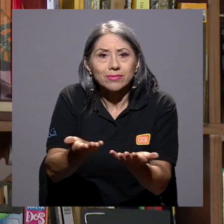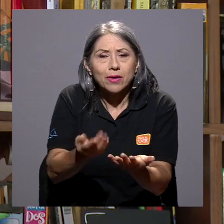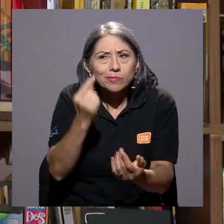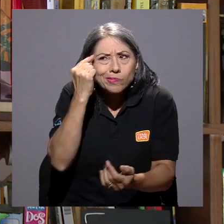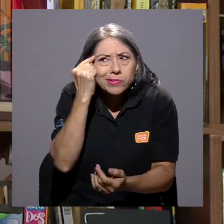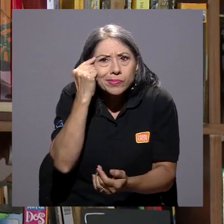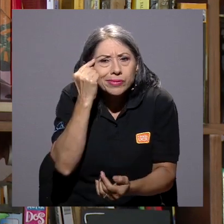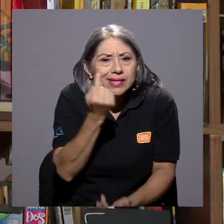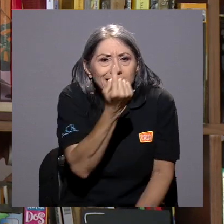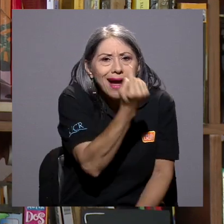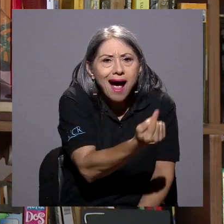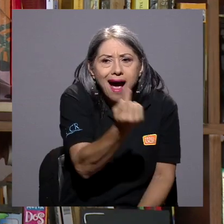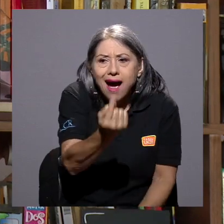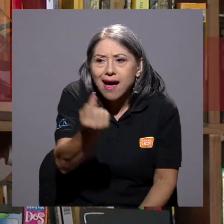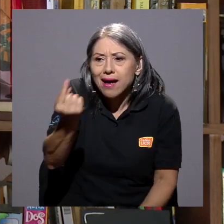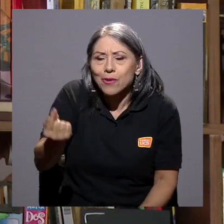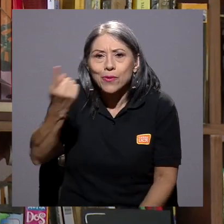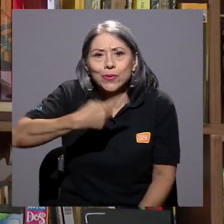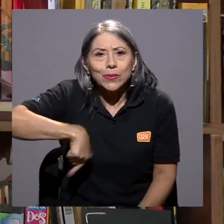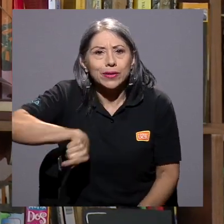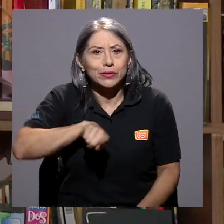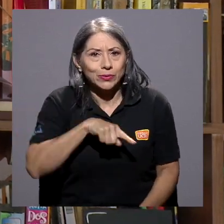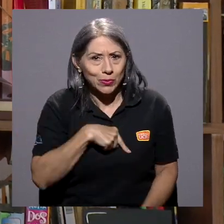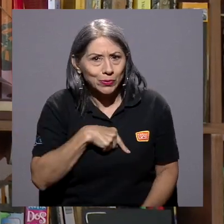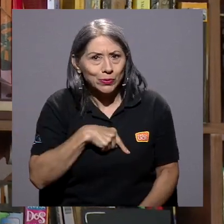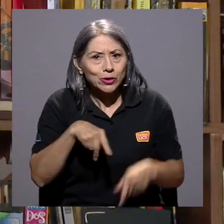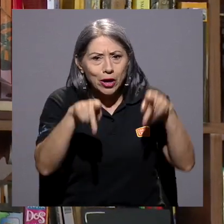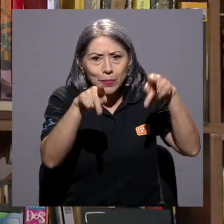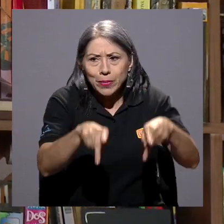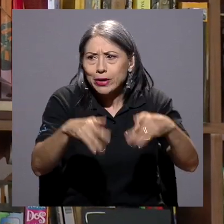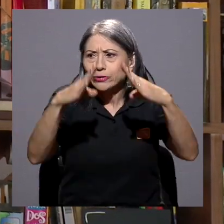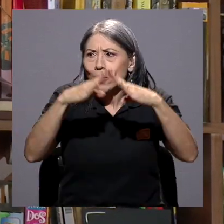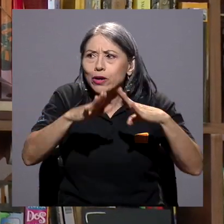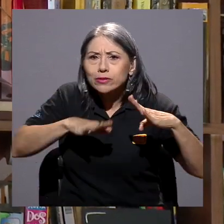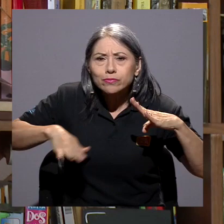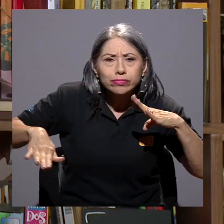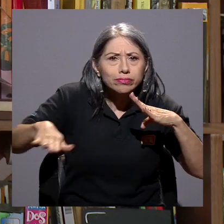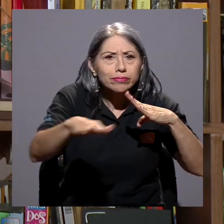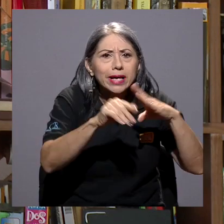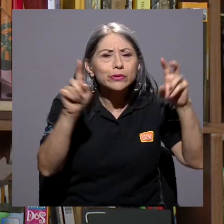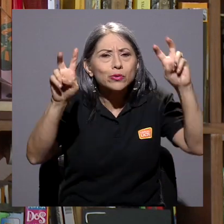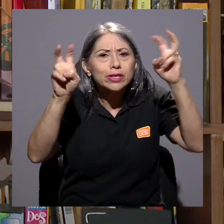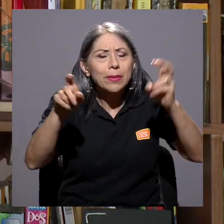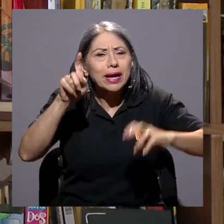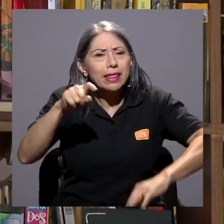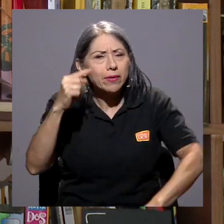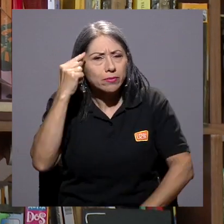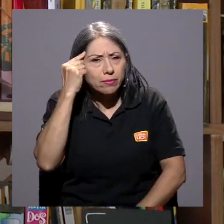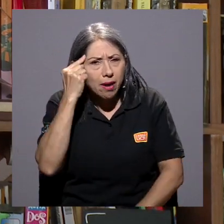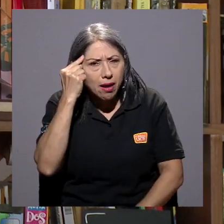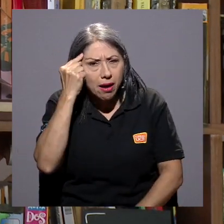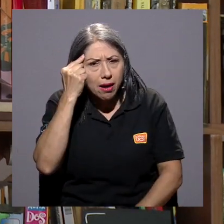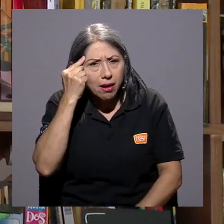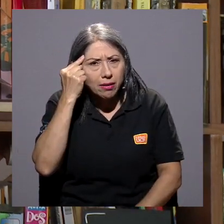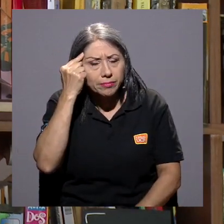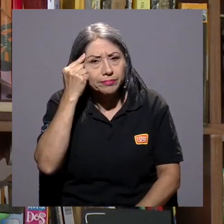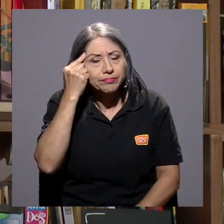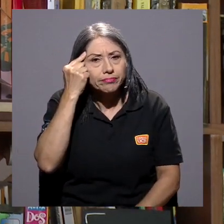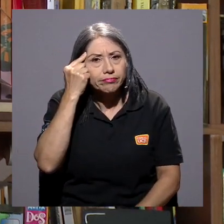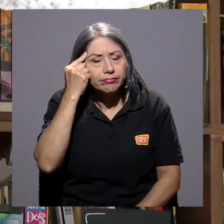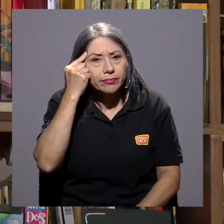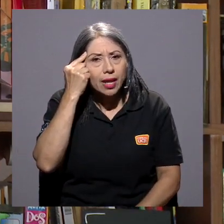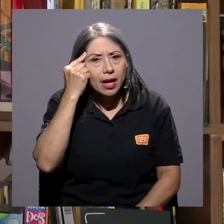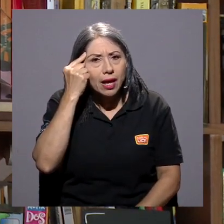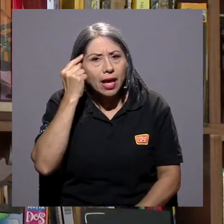desde cada uno y cada una de nosotros, ¿verdad? Desde la ciudadanía. Es un tema en el que hay que pensar,